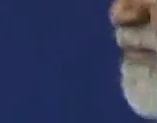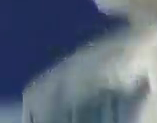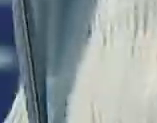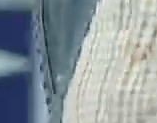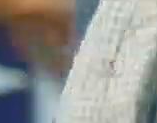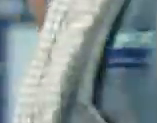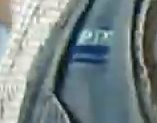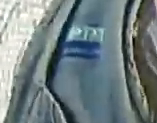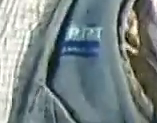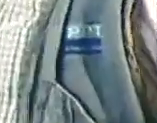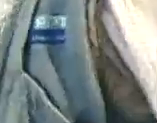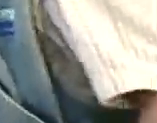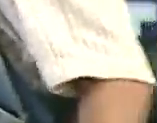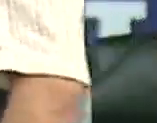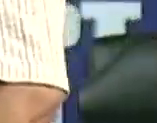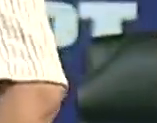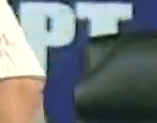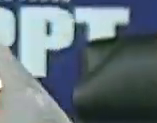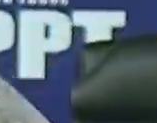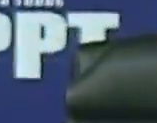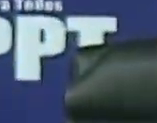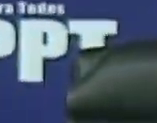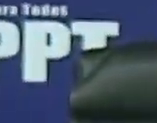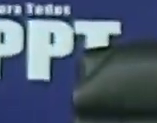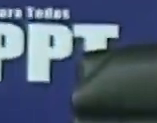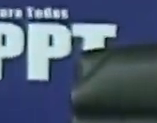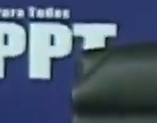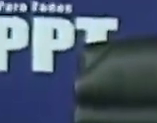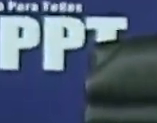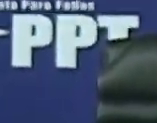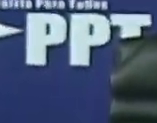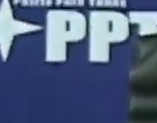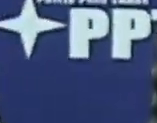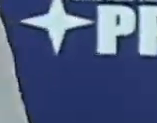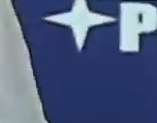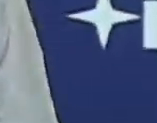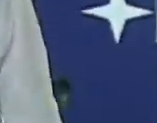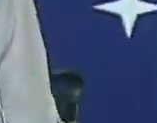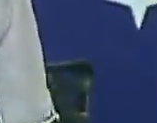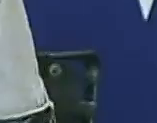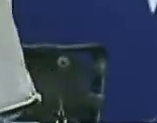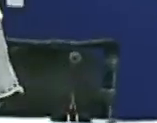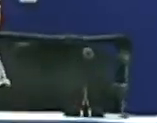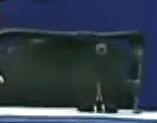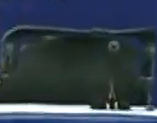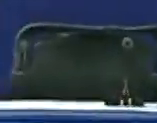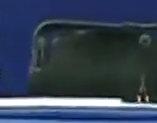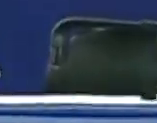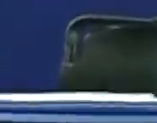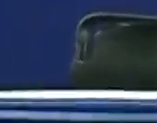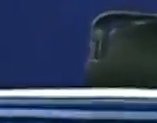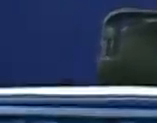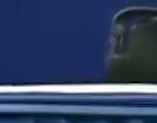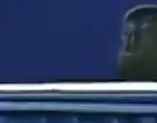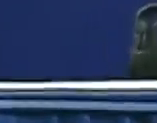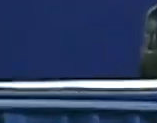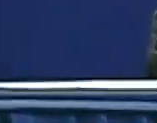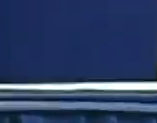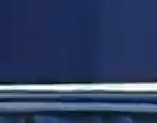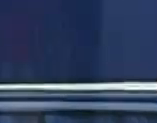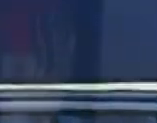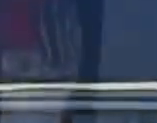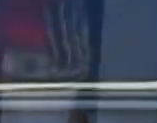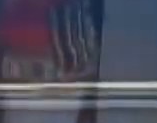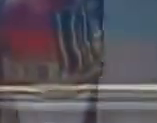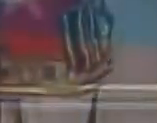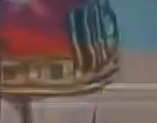Ramos Alud no quiso medirse. Se despide entonces el jefe de Estado venezolano de los integrantes del partido Patria